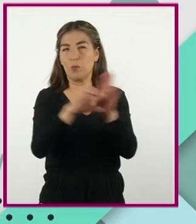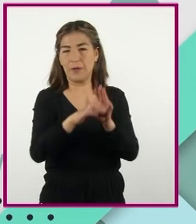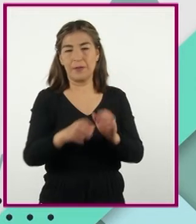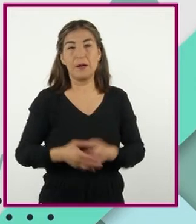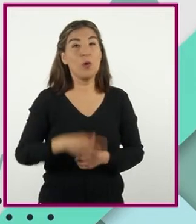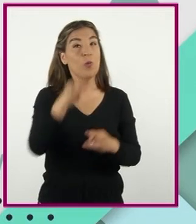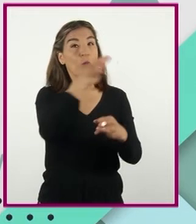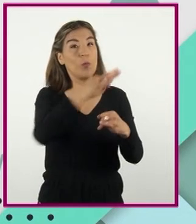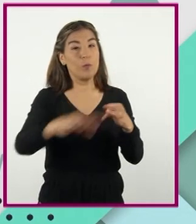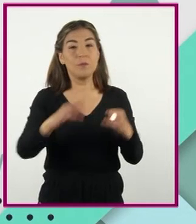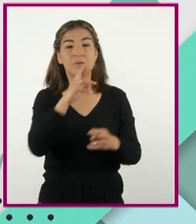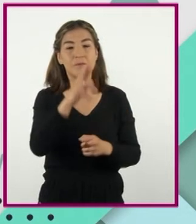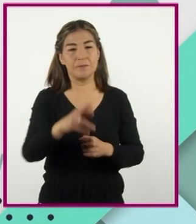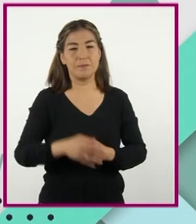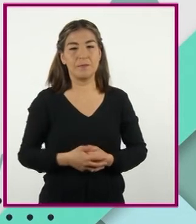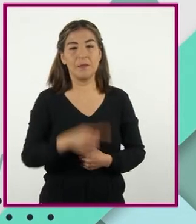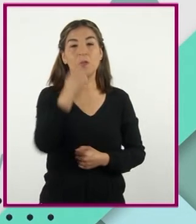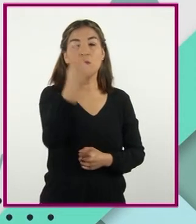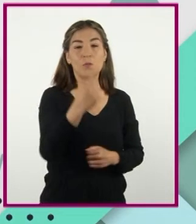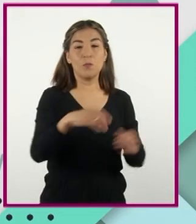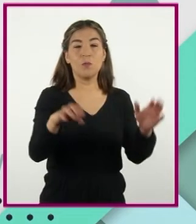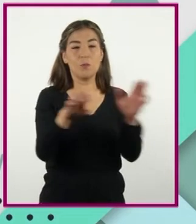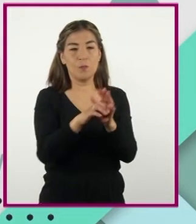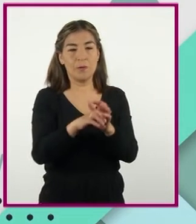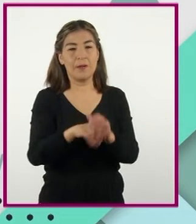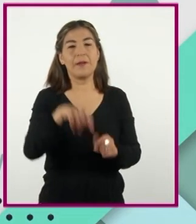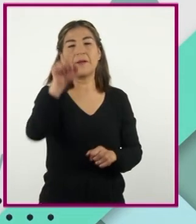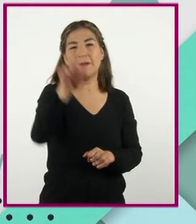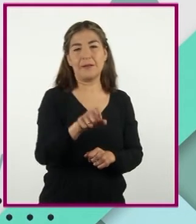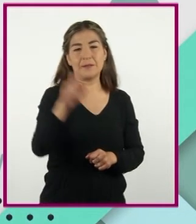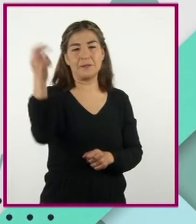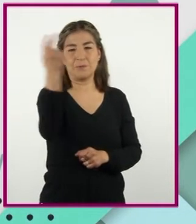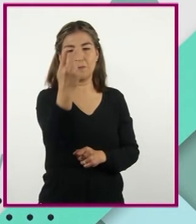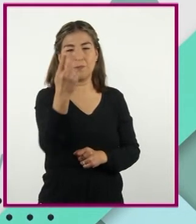resultado final es 1/4 de x al cuadrado.